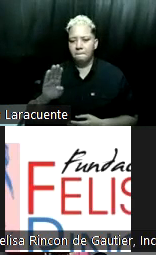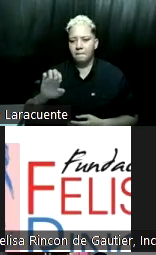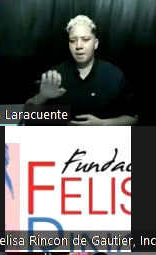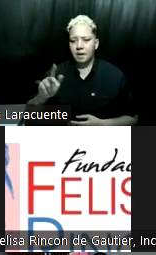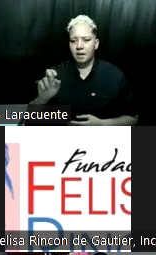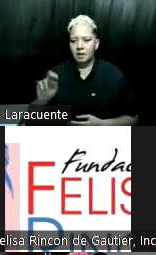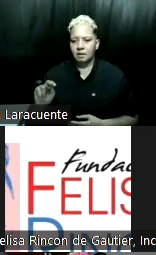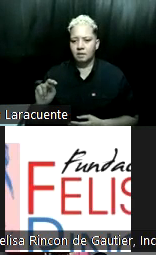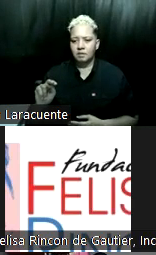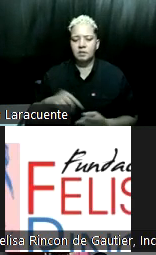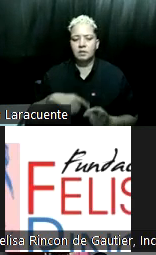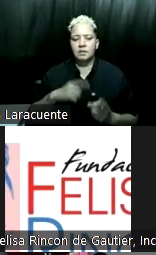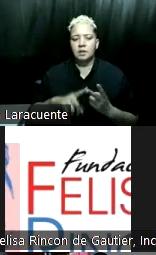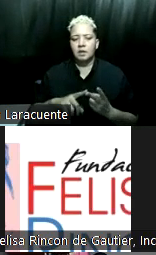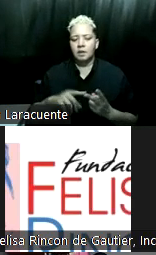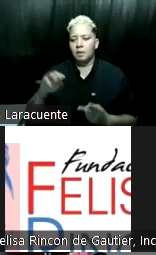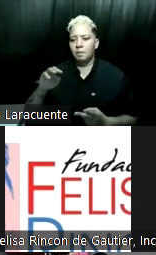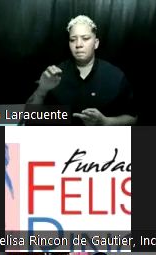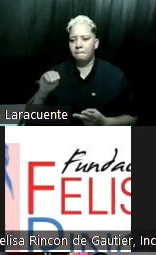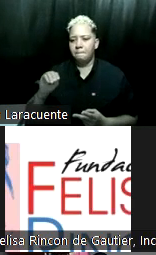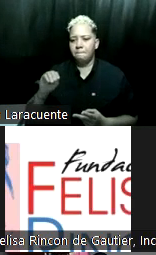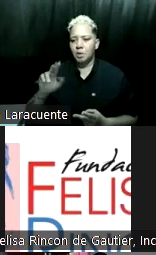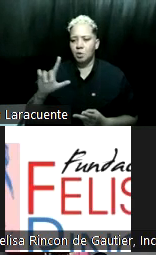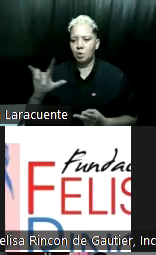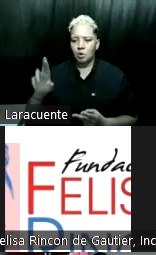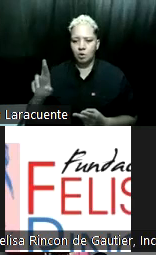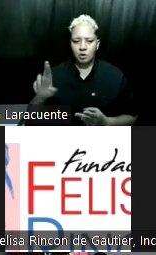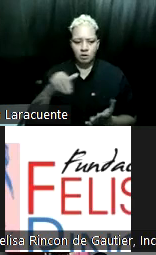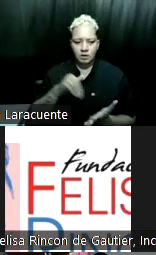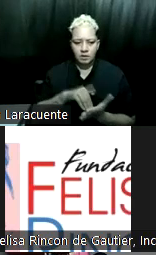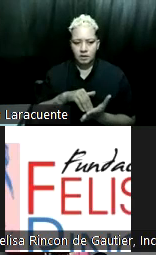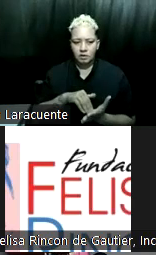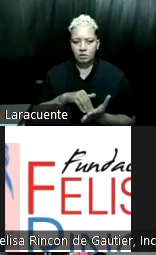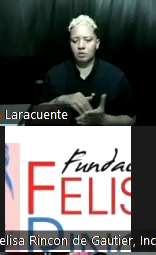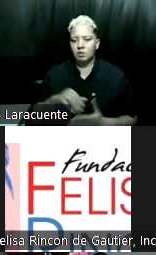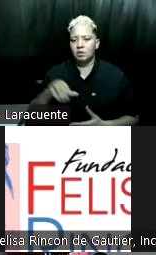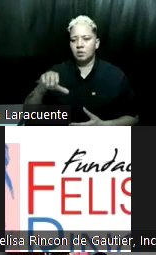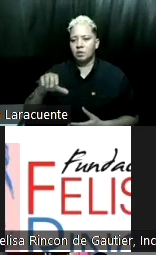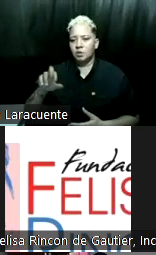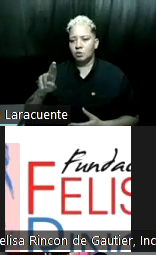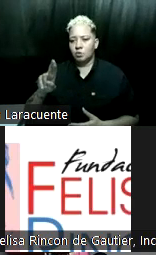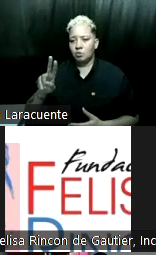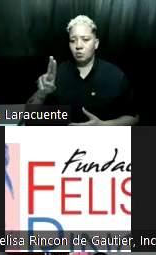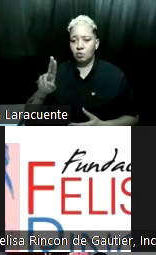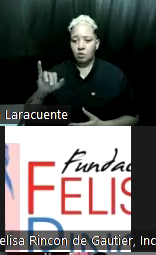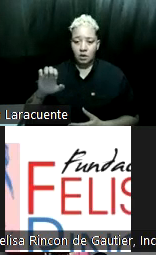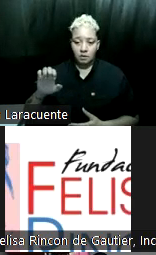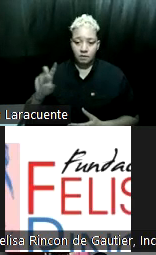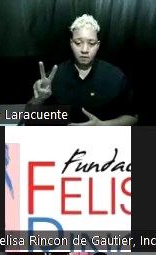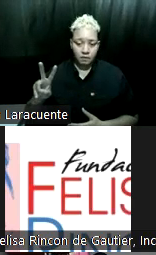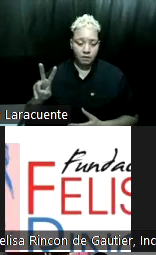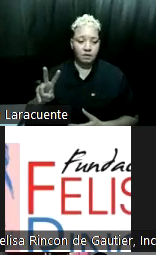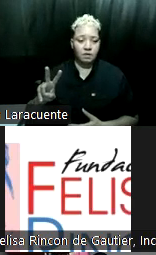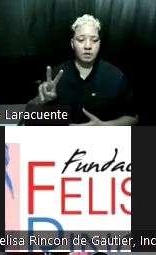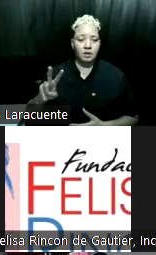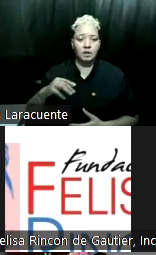Müller en el centro, alemanes ambos, y Cruyff, miembro de la